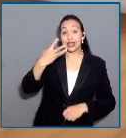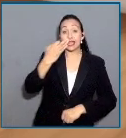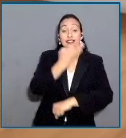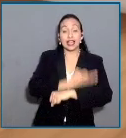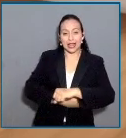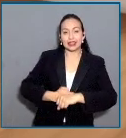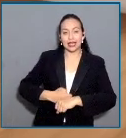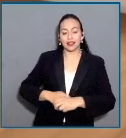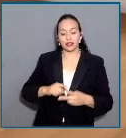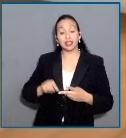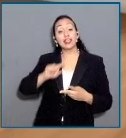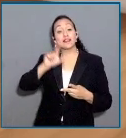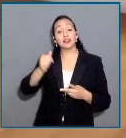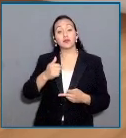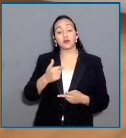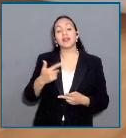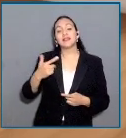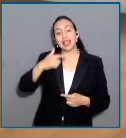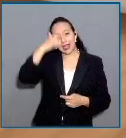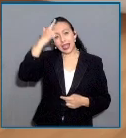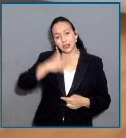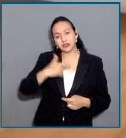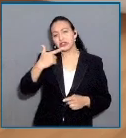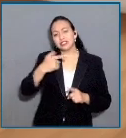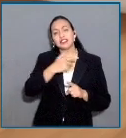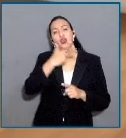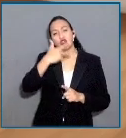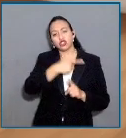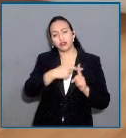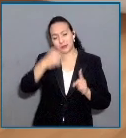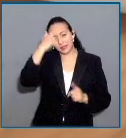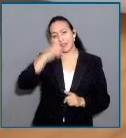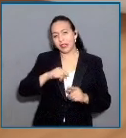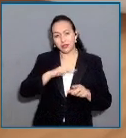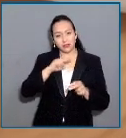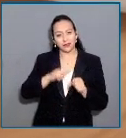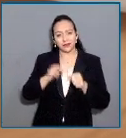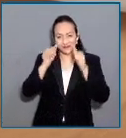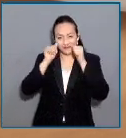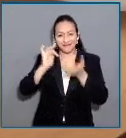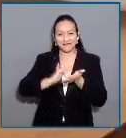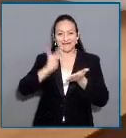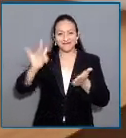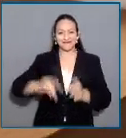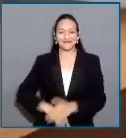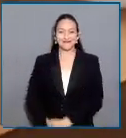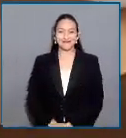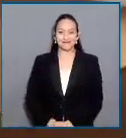habitual a las 8:30 de la noche. Gracias por su atención. Hasta pronto.